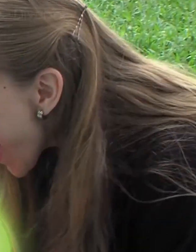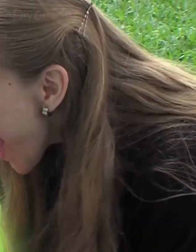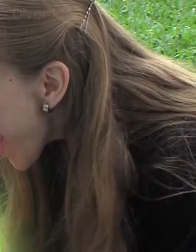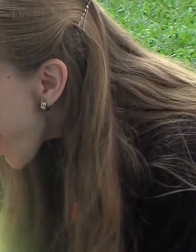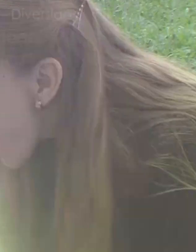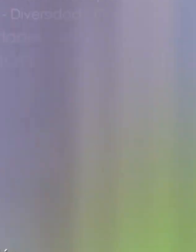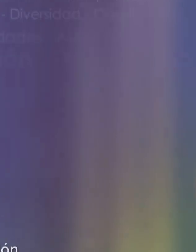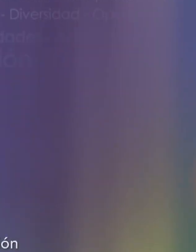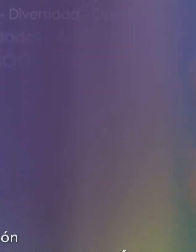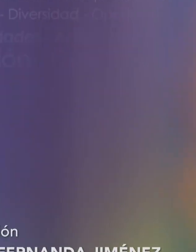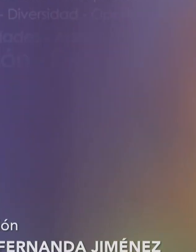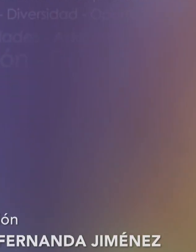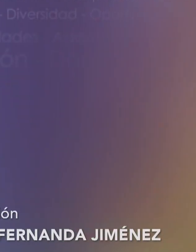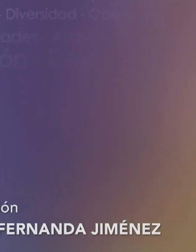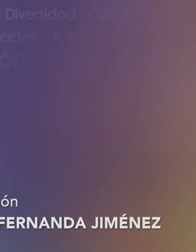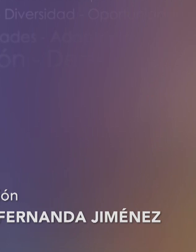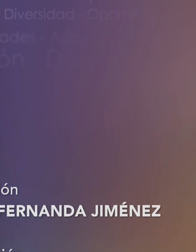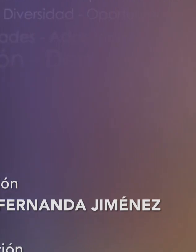sí